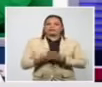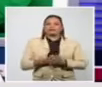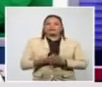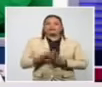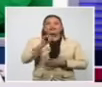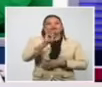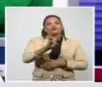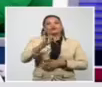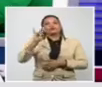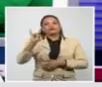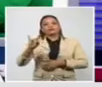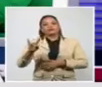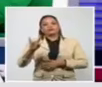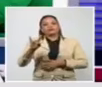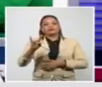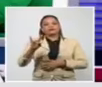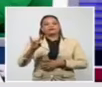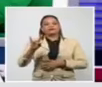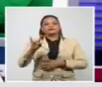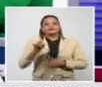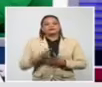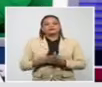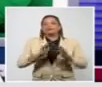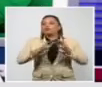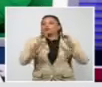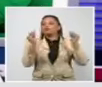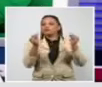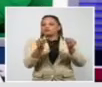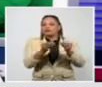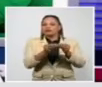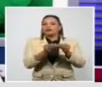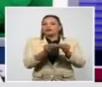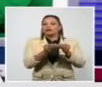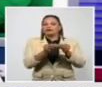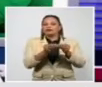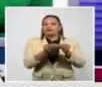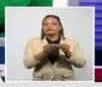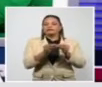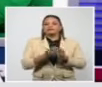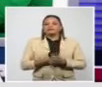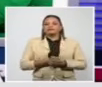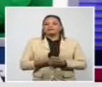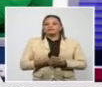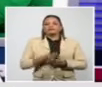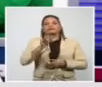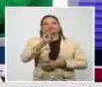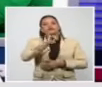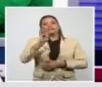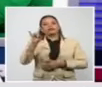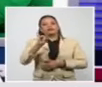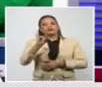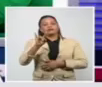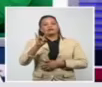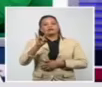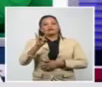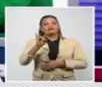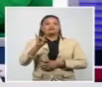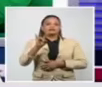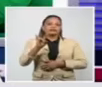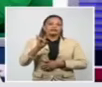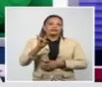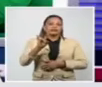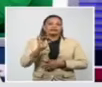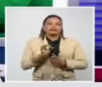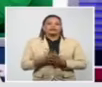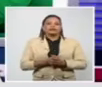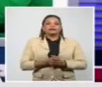99 un total de 99 en edades, 99,